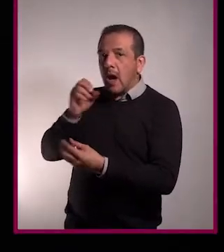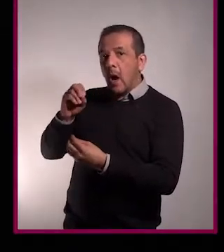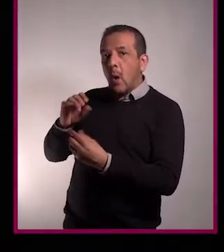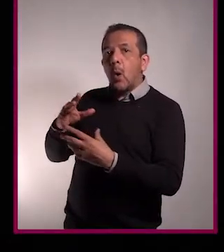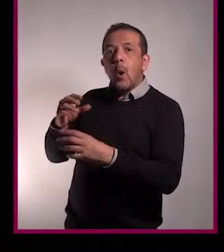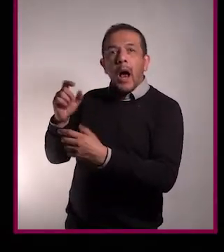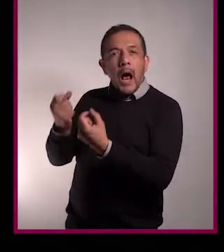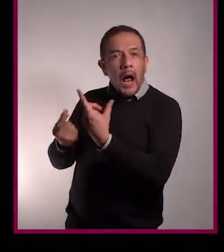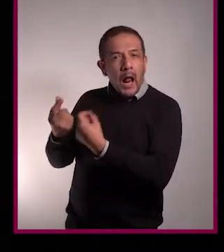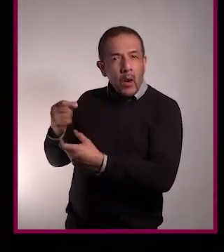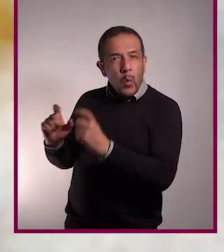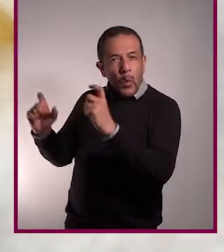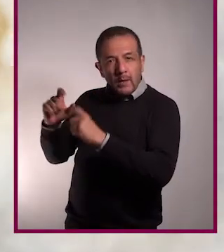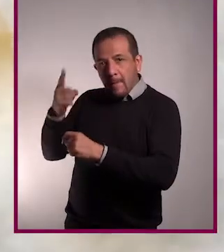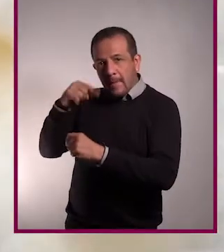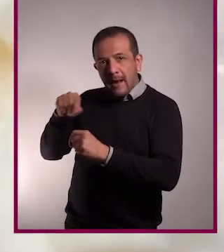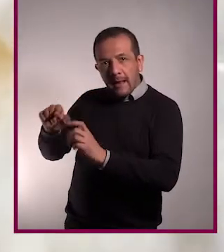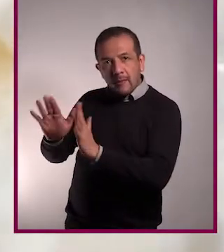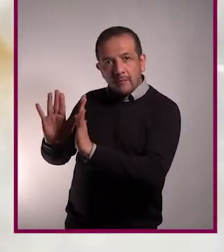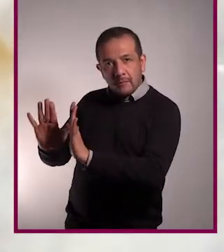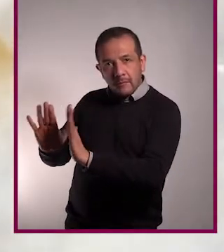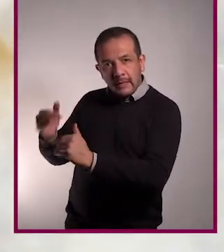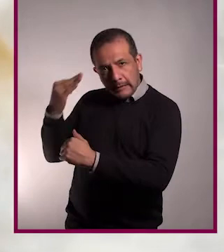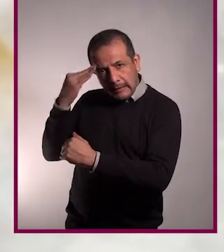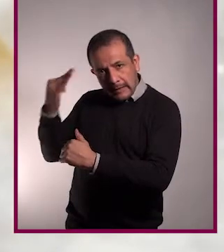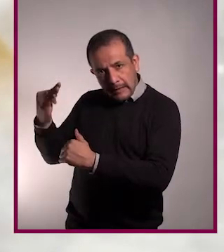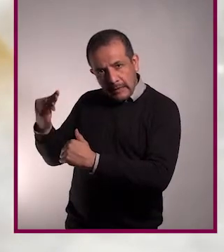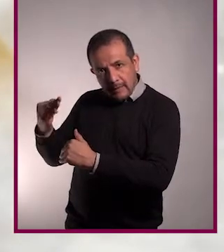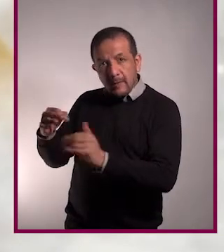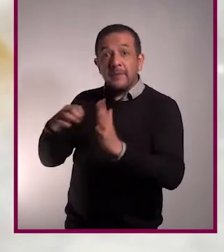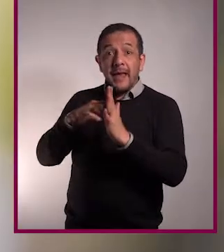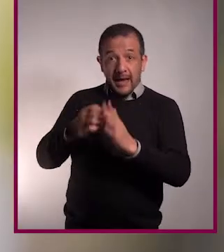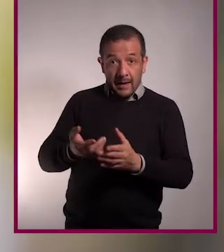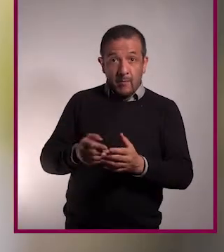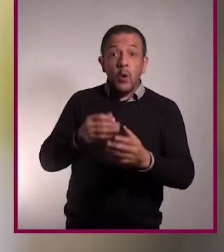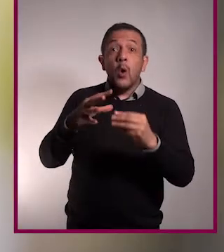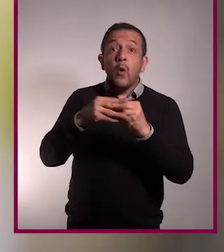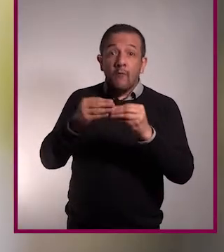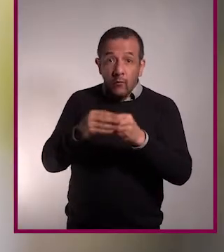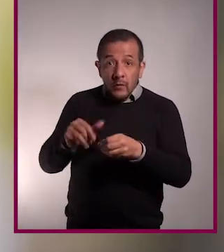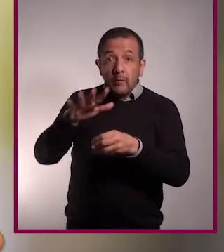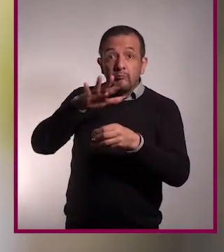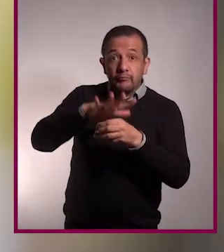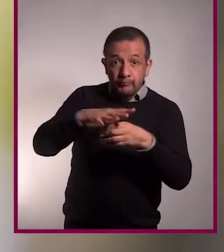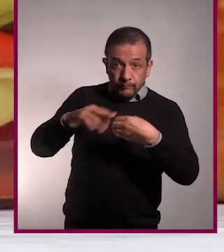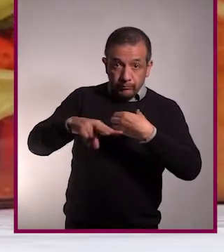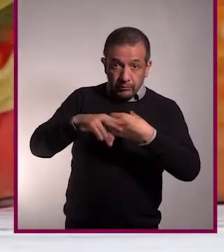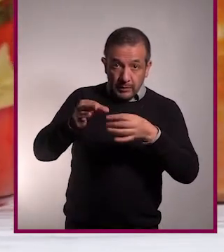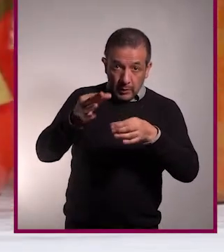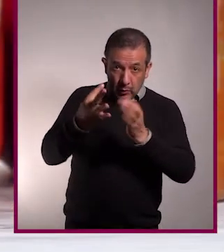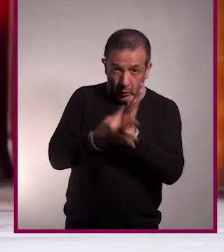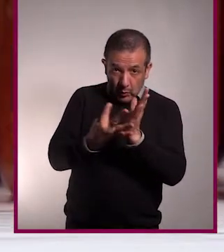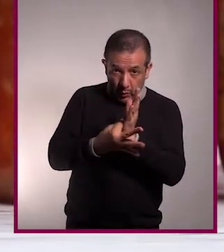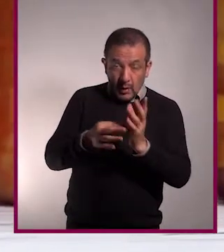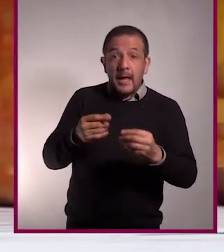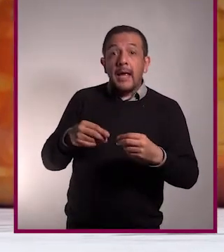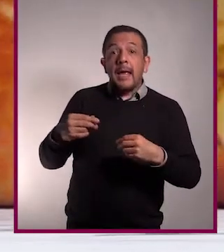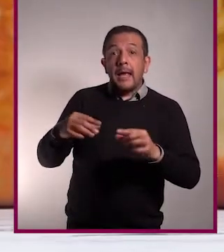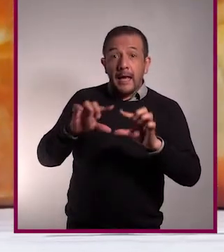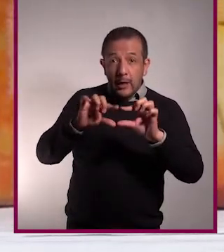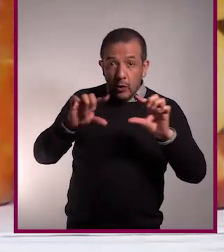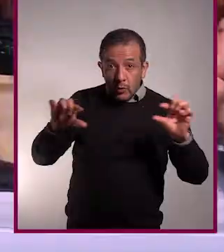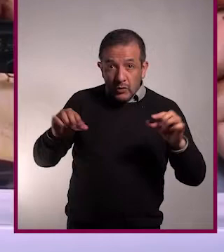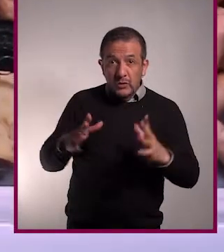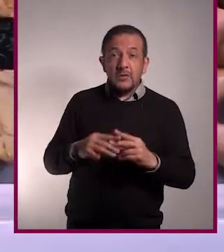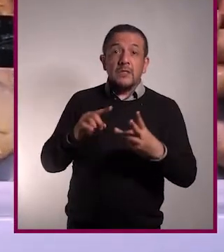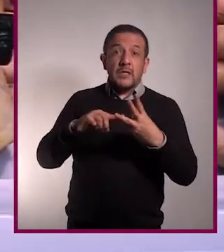azúcar o conservadores, para aumentar su duración y hacerlos más atractivos. Por ejemplo, las frutas enlatadas, el pescado en aceite, el